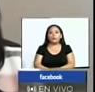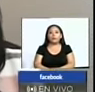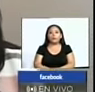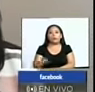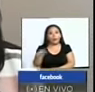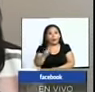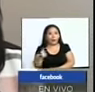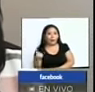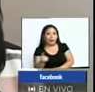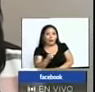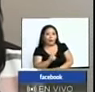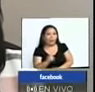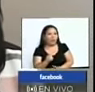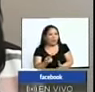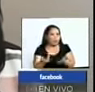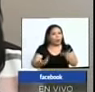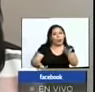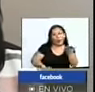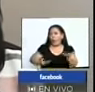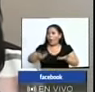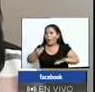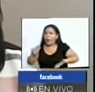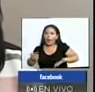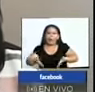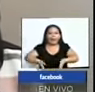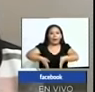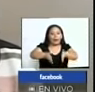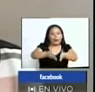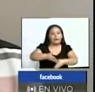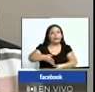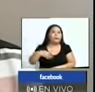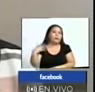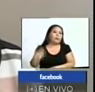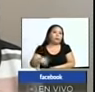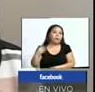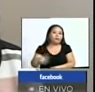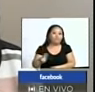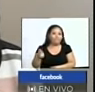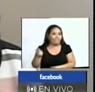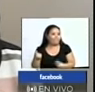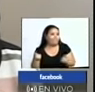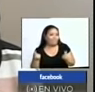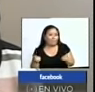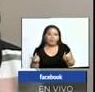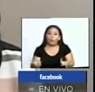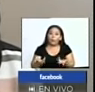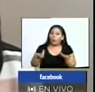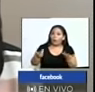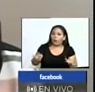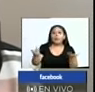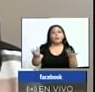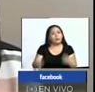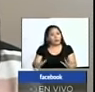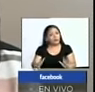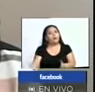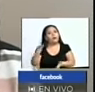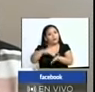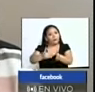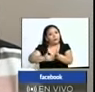Quienes se dedican al comercio por cuenta propia están enfrentando serias dificultades en sus finanzas a pesar de la